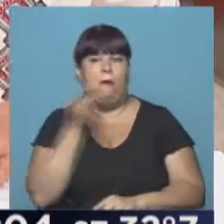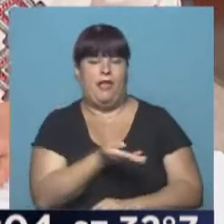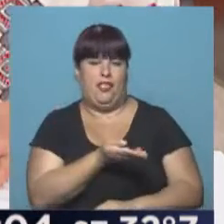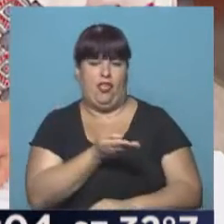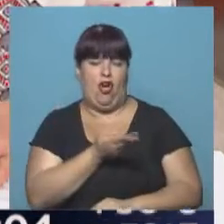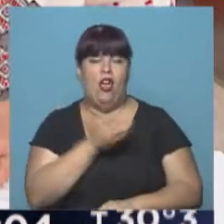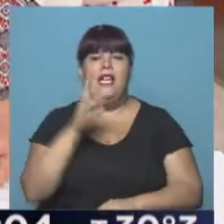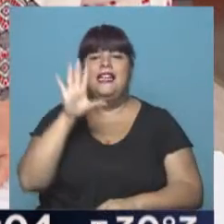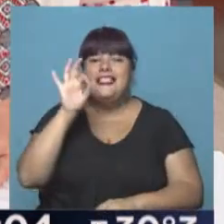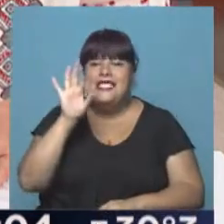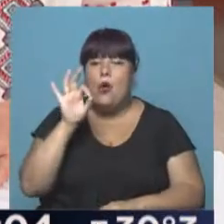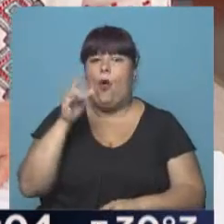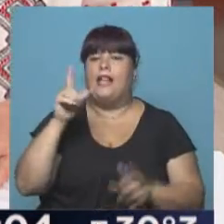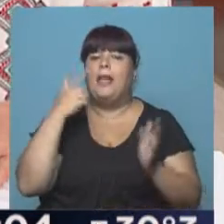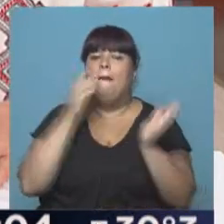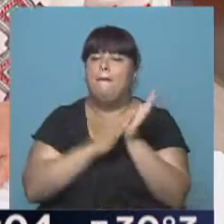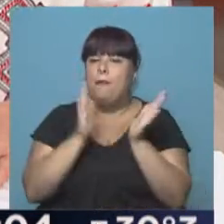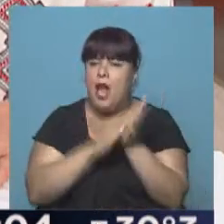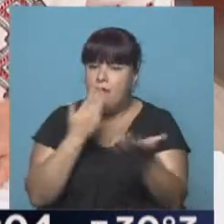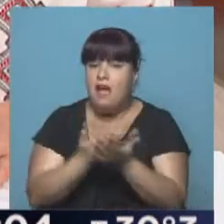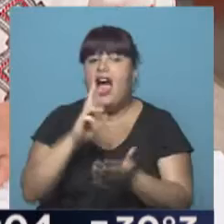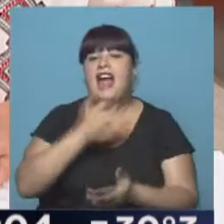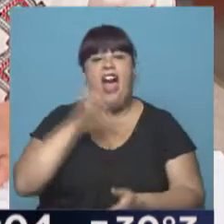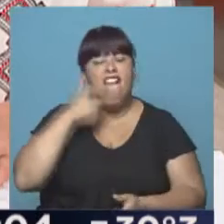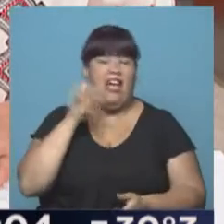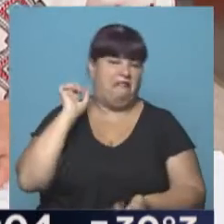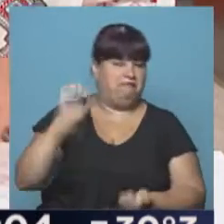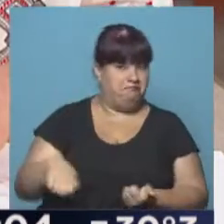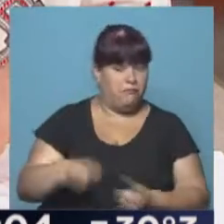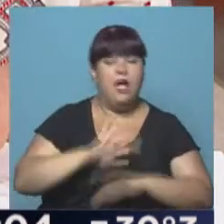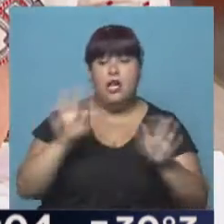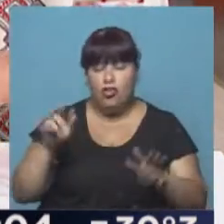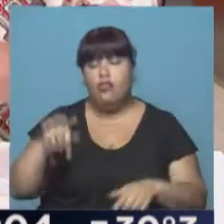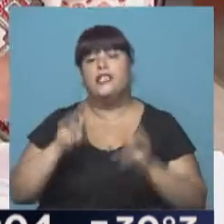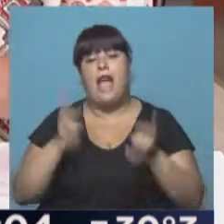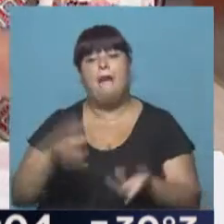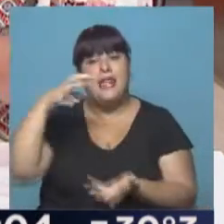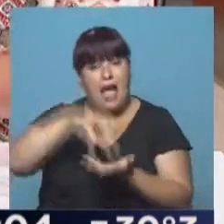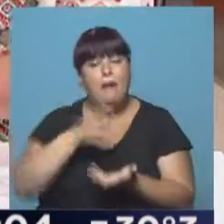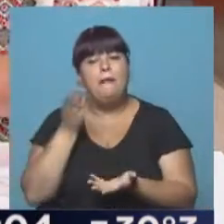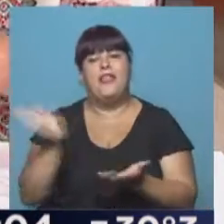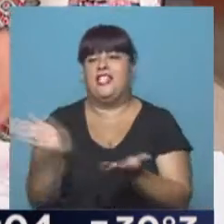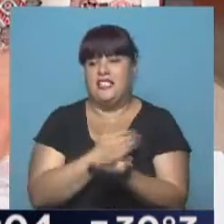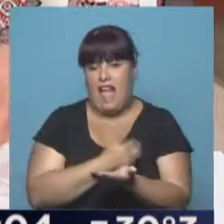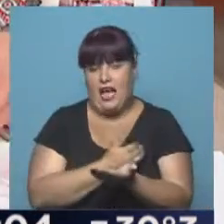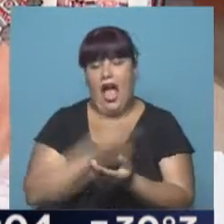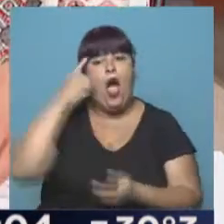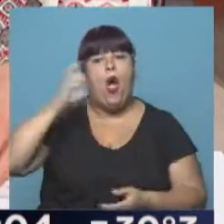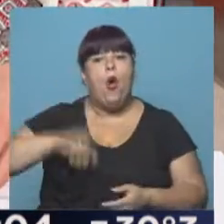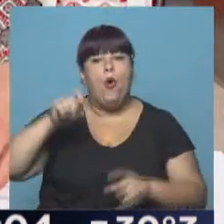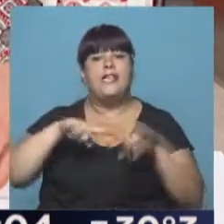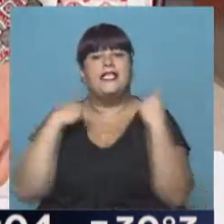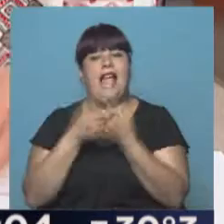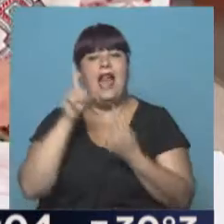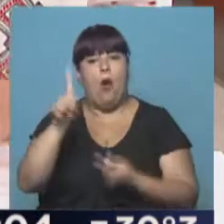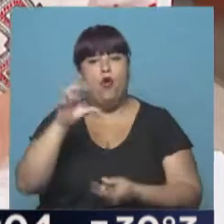casi 50 de medidas de pruebas, a las cuales Rafecas no le hizo lugar. También la Cámara dispuso el apartamiento de los jueces de la Sala 1